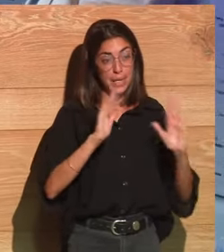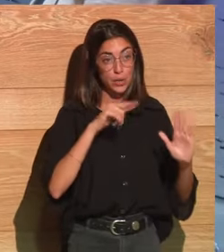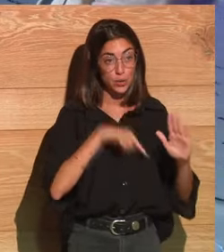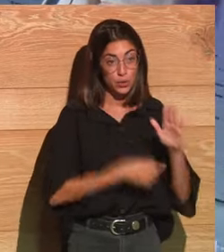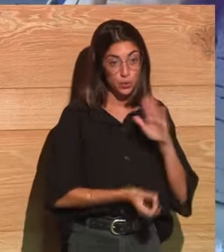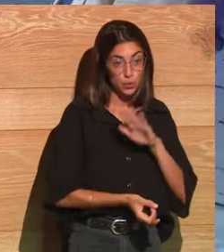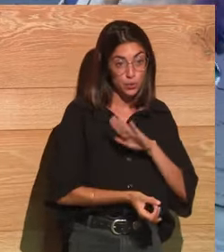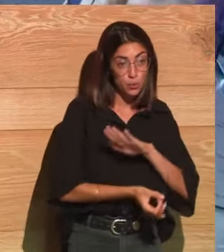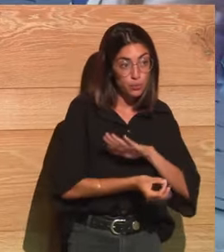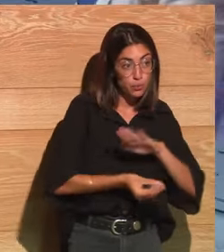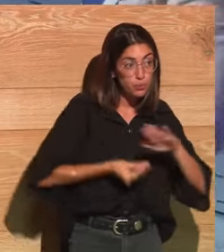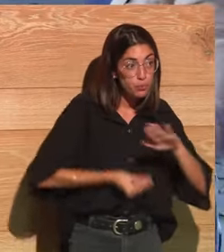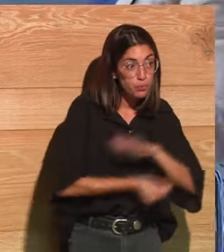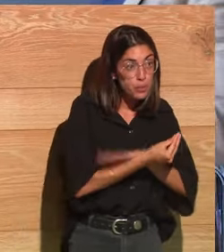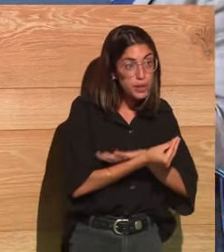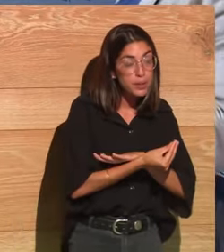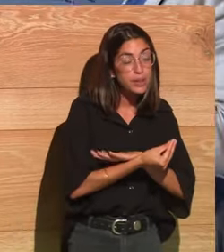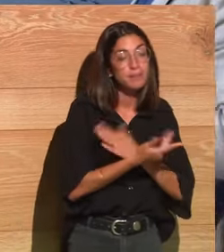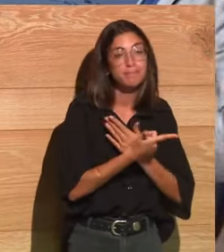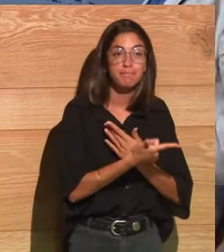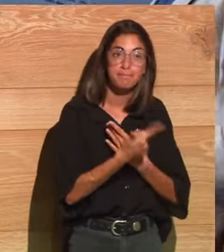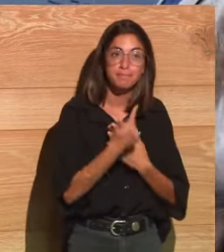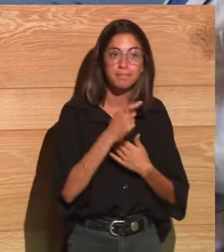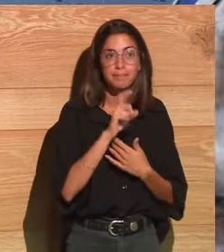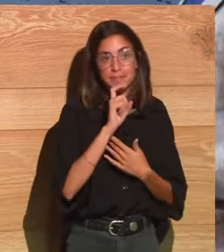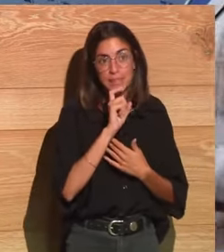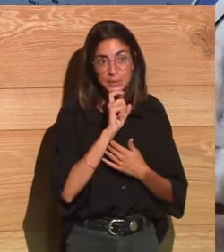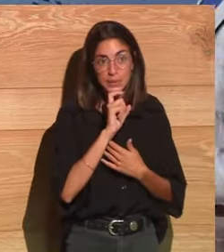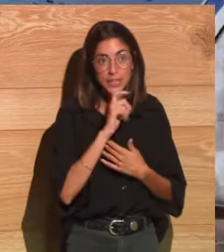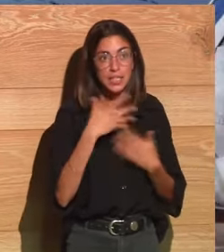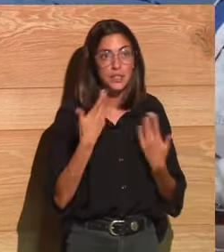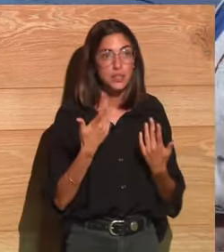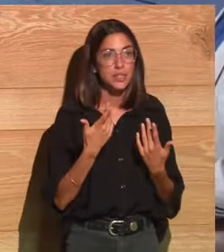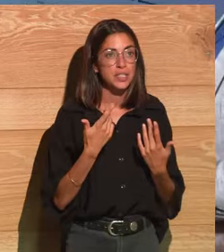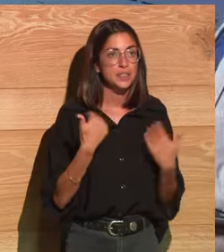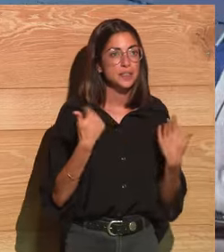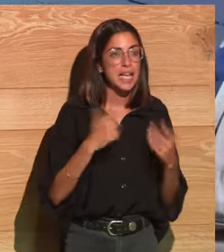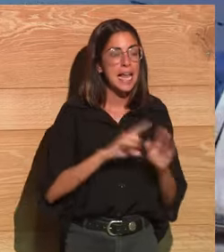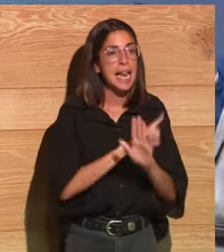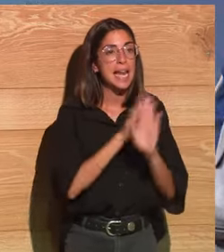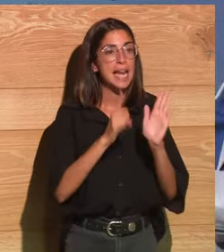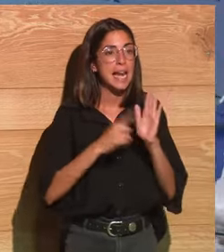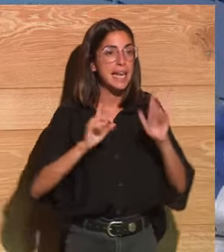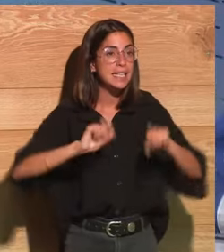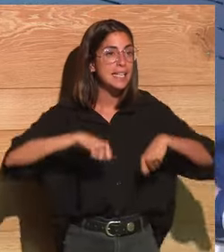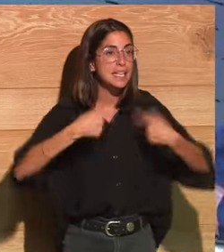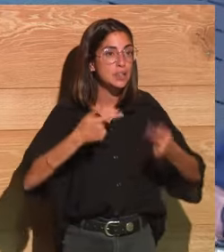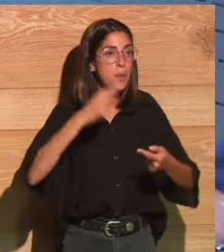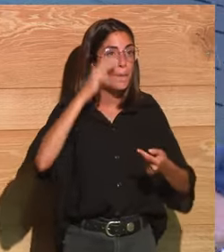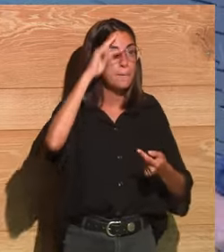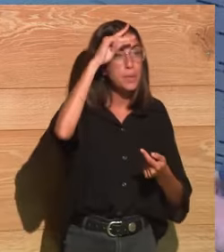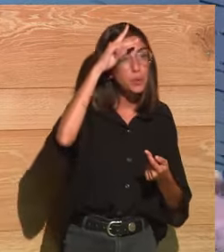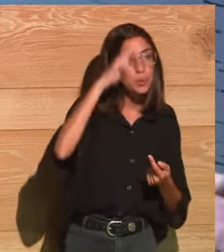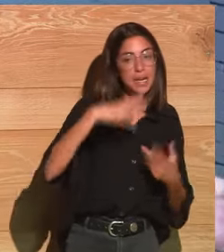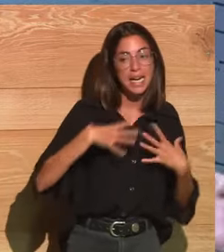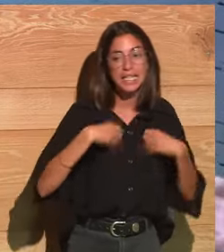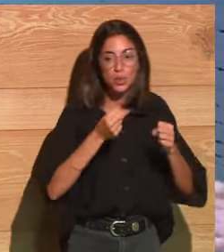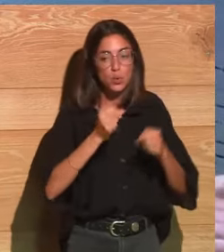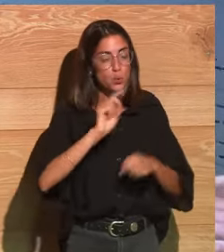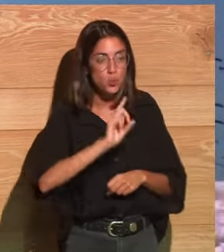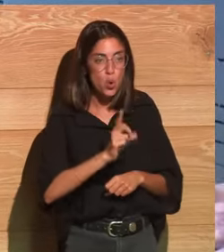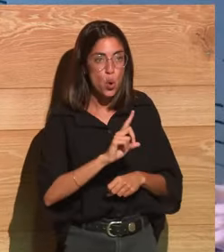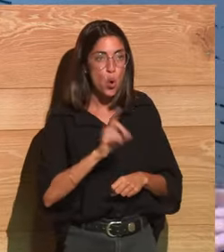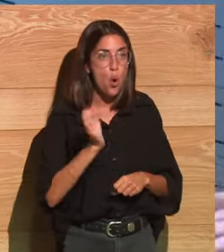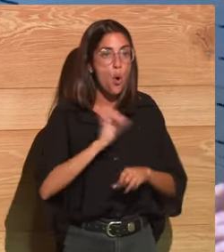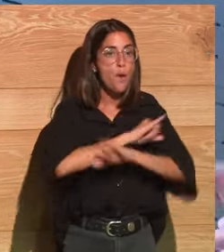poco colgando. Entonces es tremendo pensarlo, para la selección natural, ¿no? A esa ley de la naturaleza no le preocupa la salud per se, ni le preocupa la